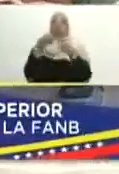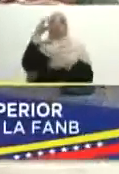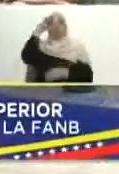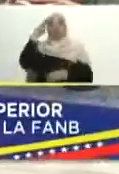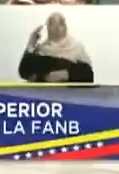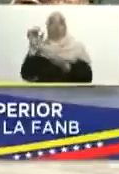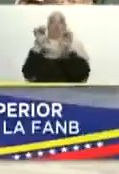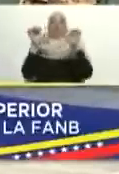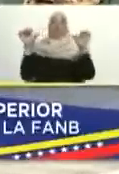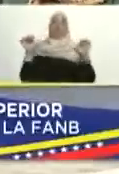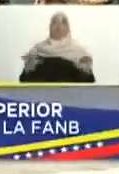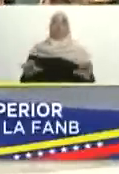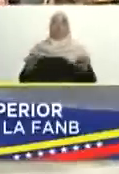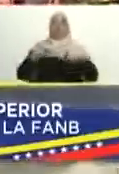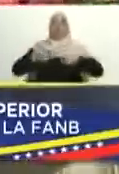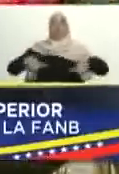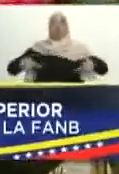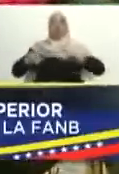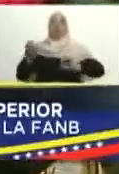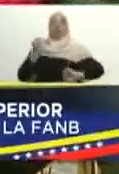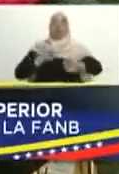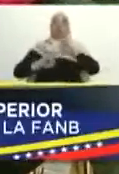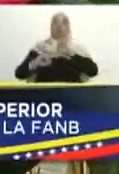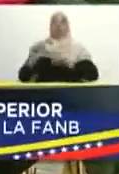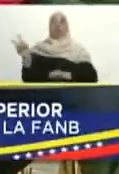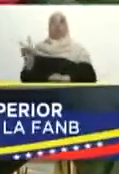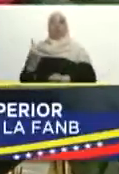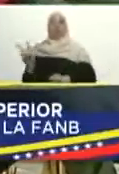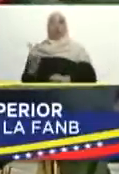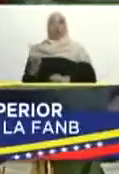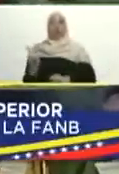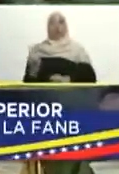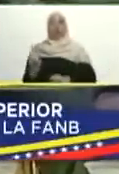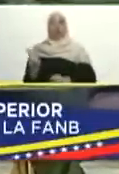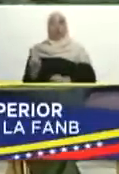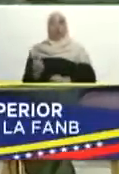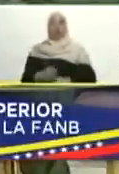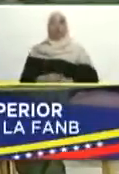sistema territorial de defensa del país.